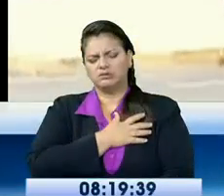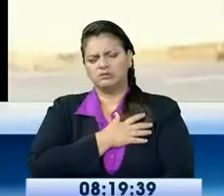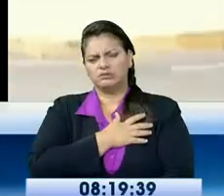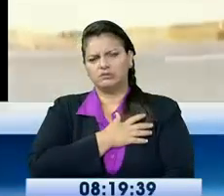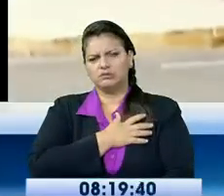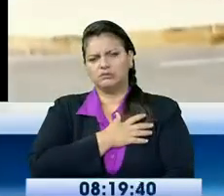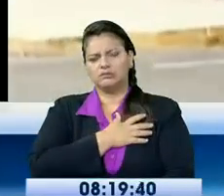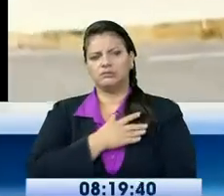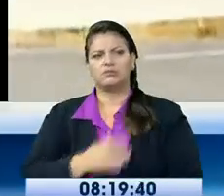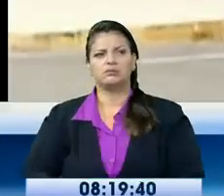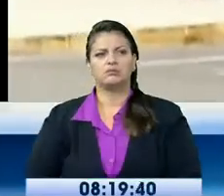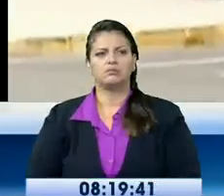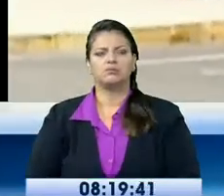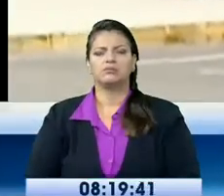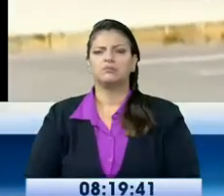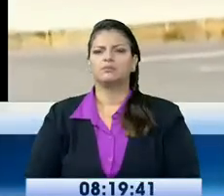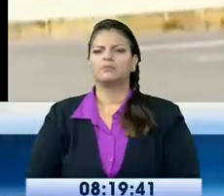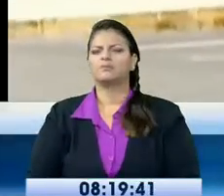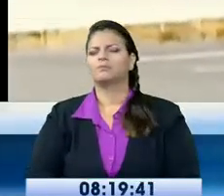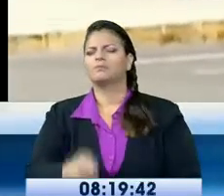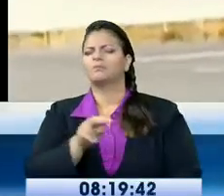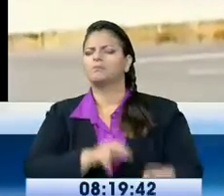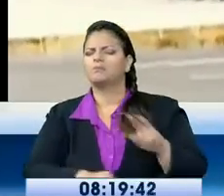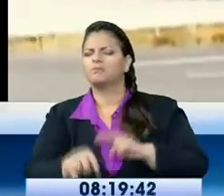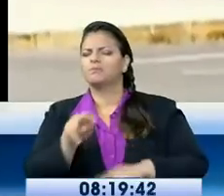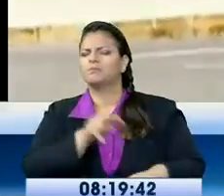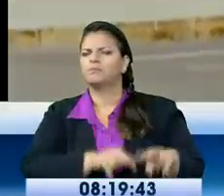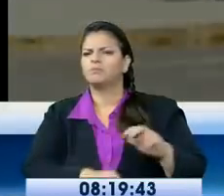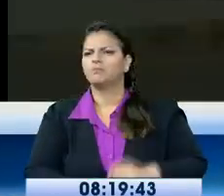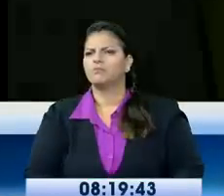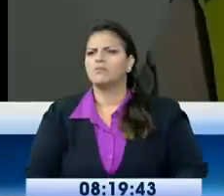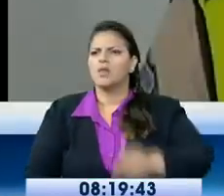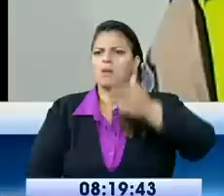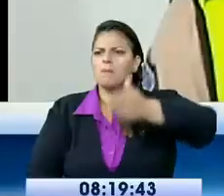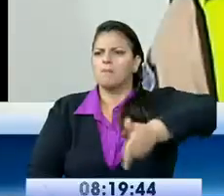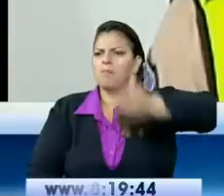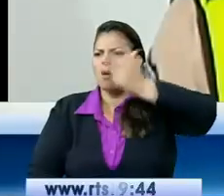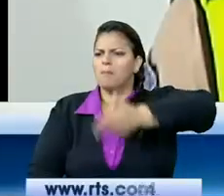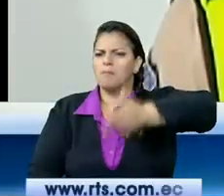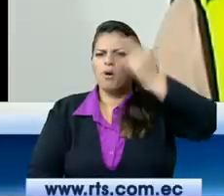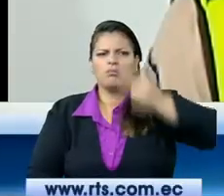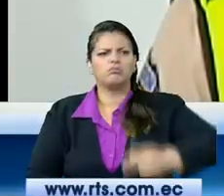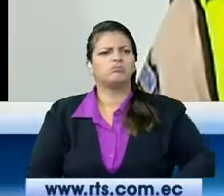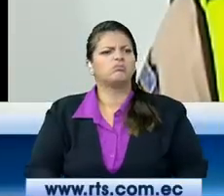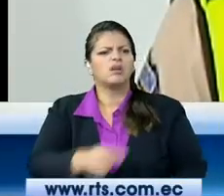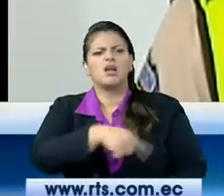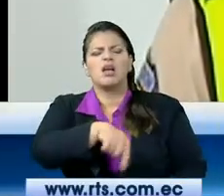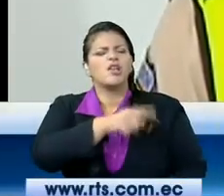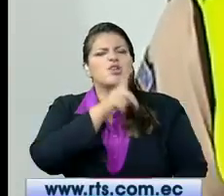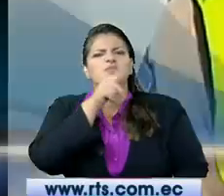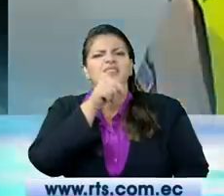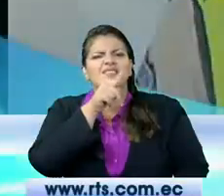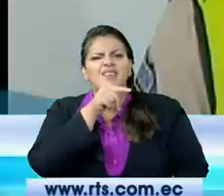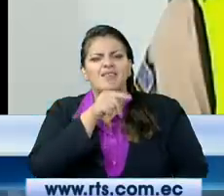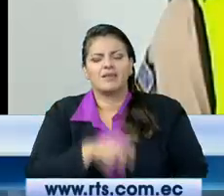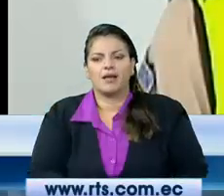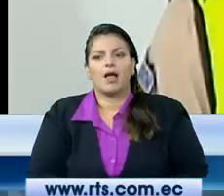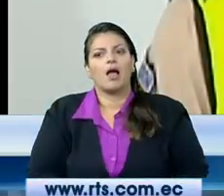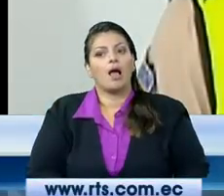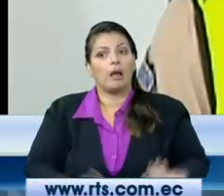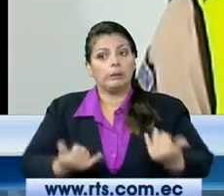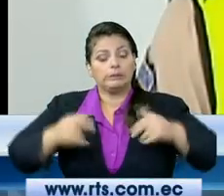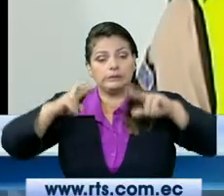son los autores materiales e intelectuales de ese doble asesinato. Son gente sin escrúpulos que